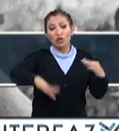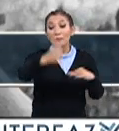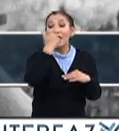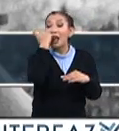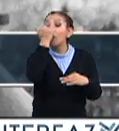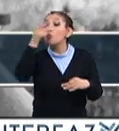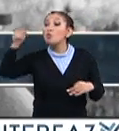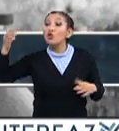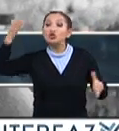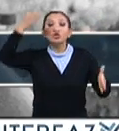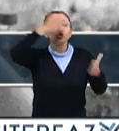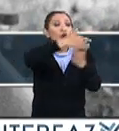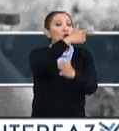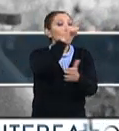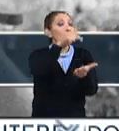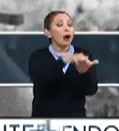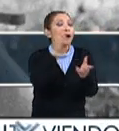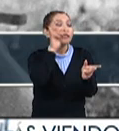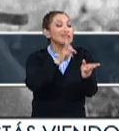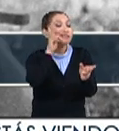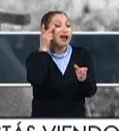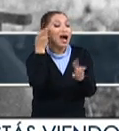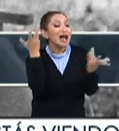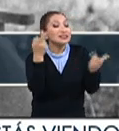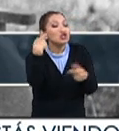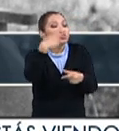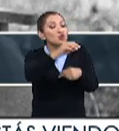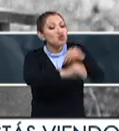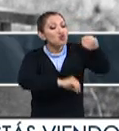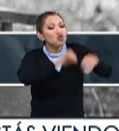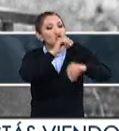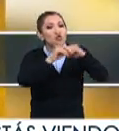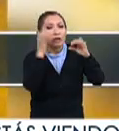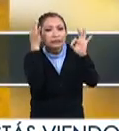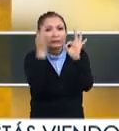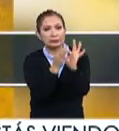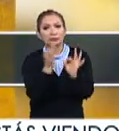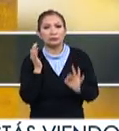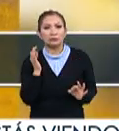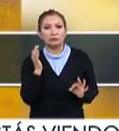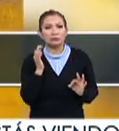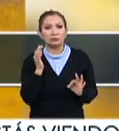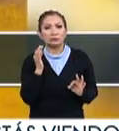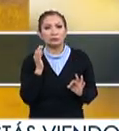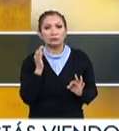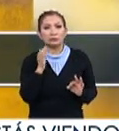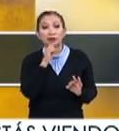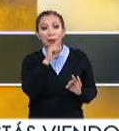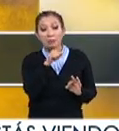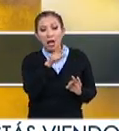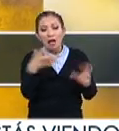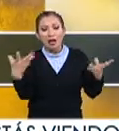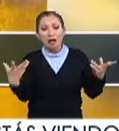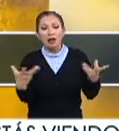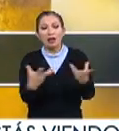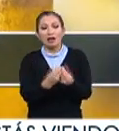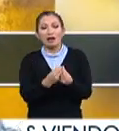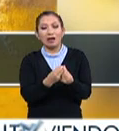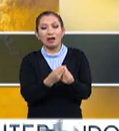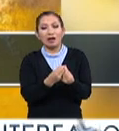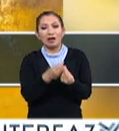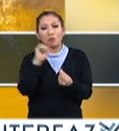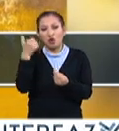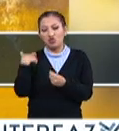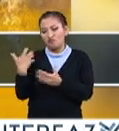los estudiantes tengan un laboratorio y empiecen a producir ellos en algo en concreto. También hace